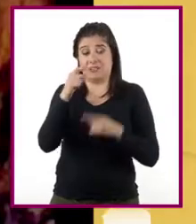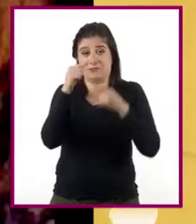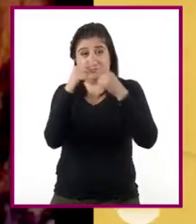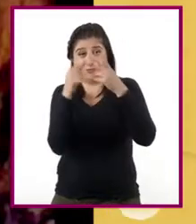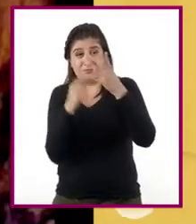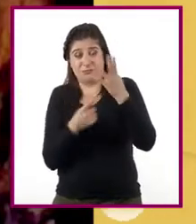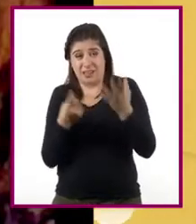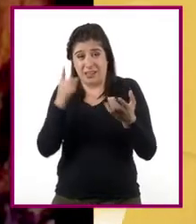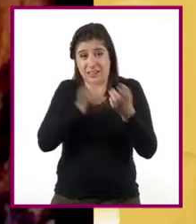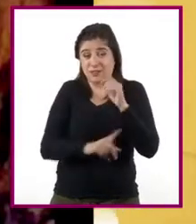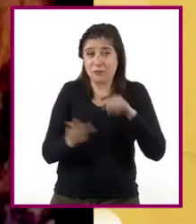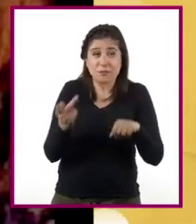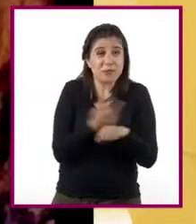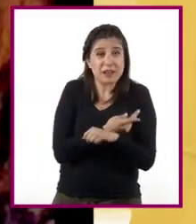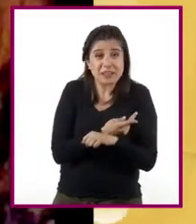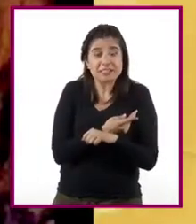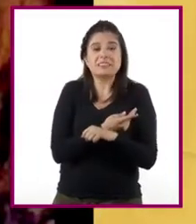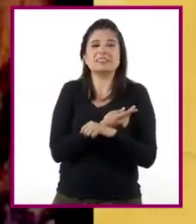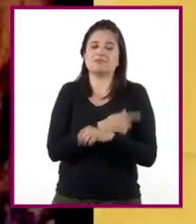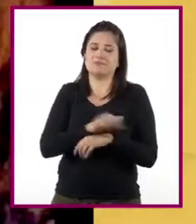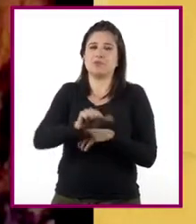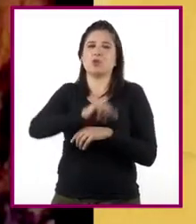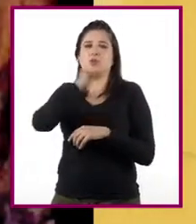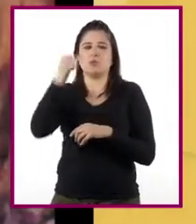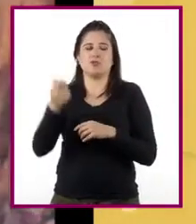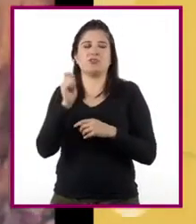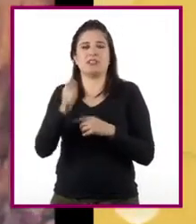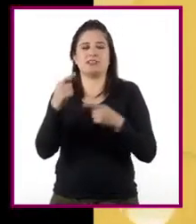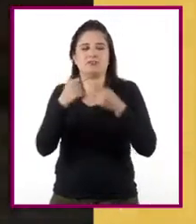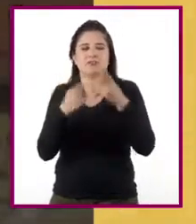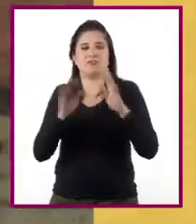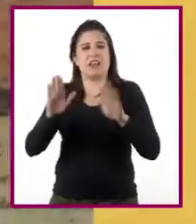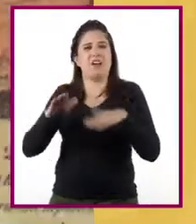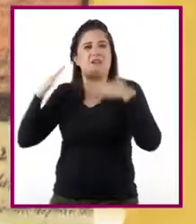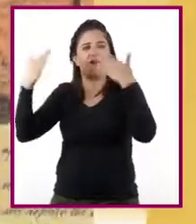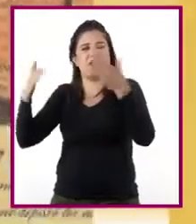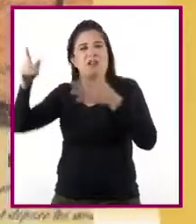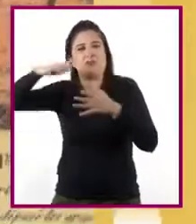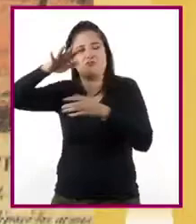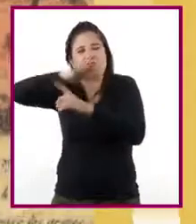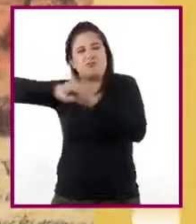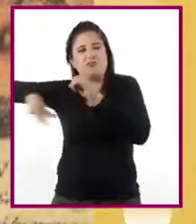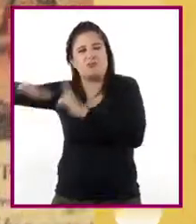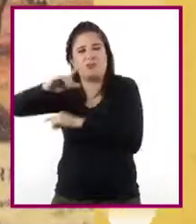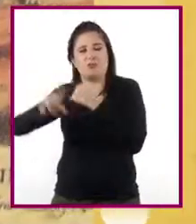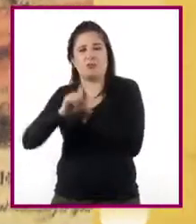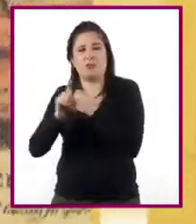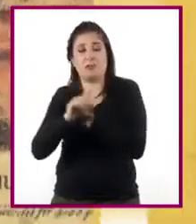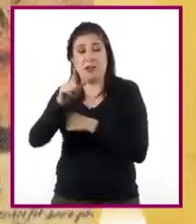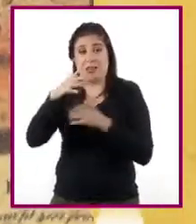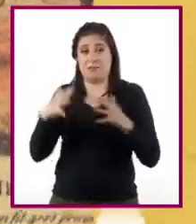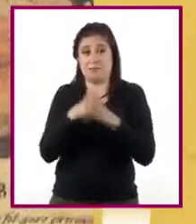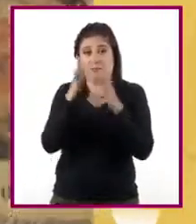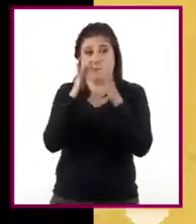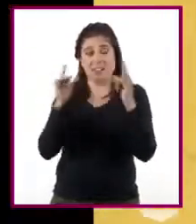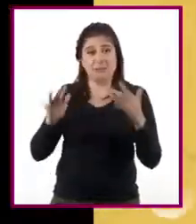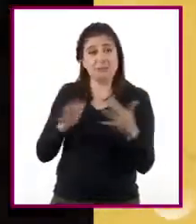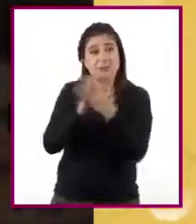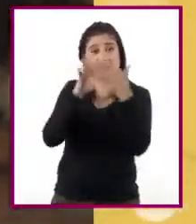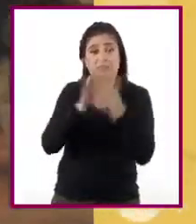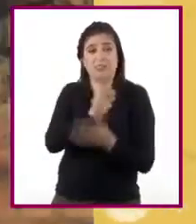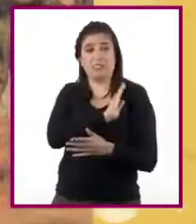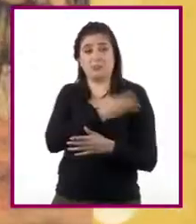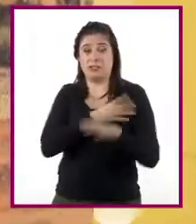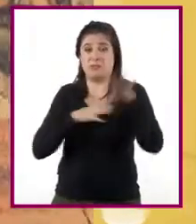Elementos internos van a confluir con otros elementos de carácter externo. En 1808, las tropas francesas invaden España,